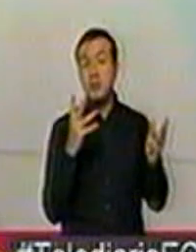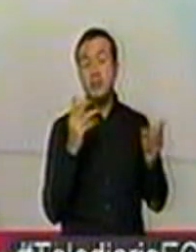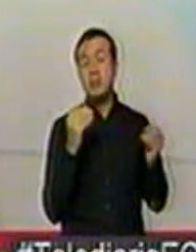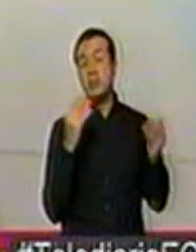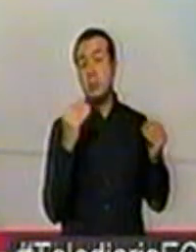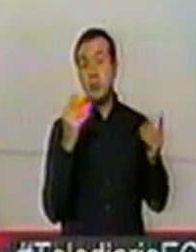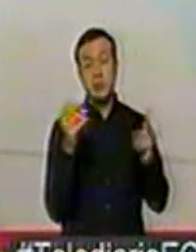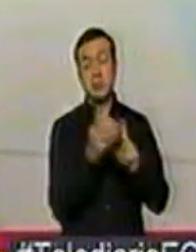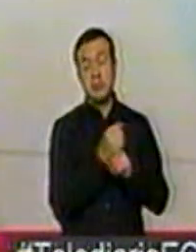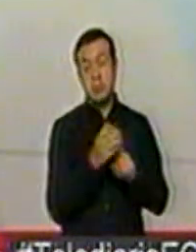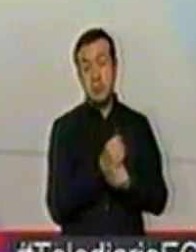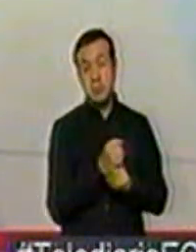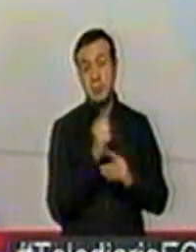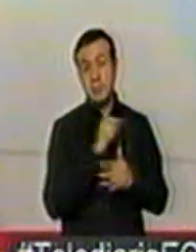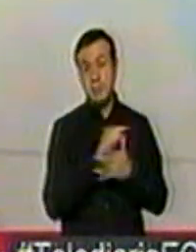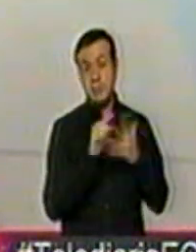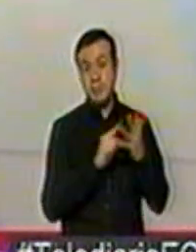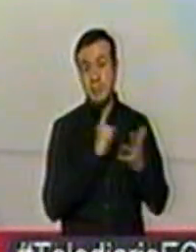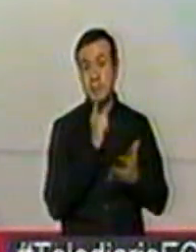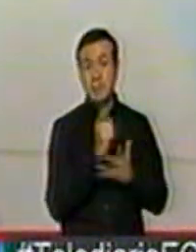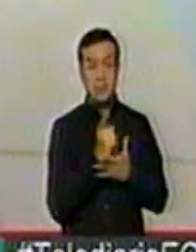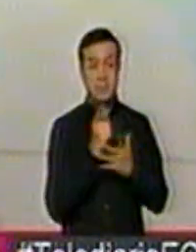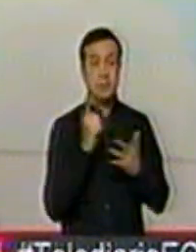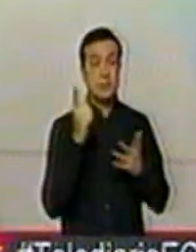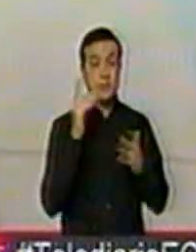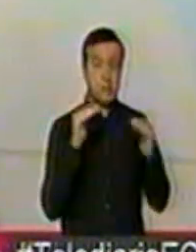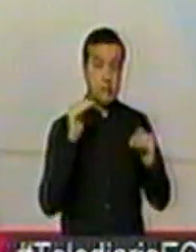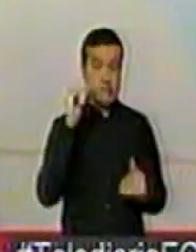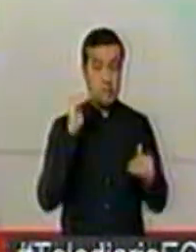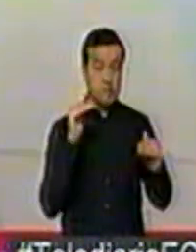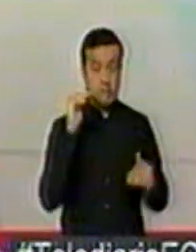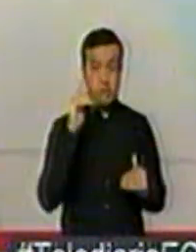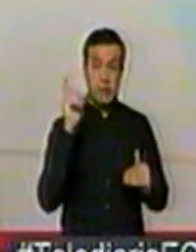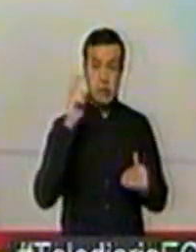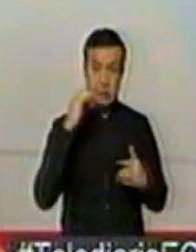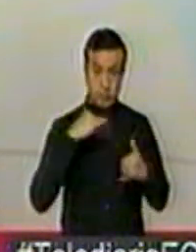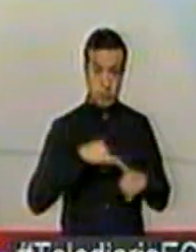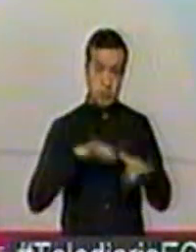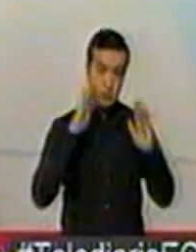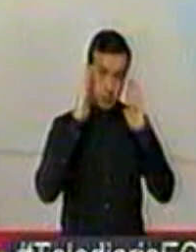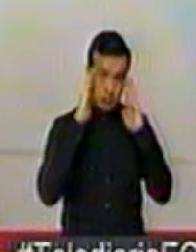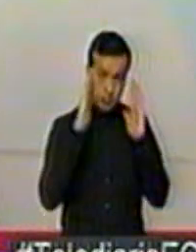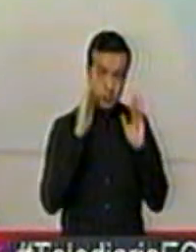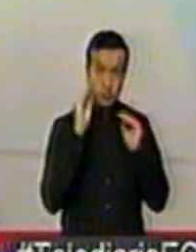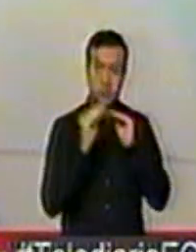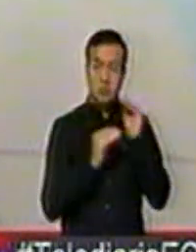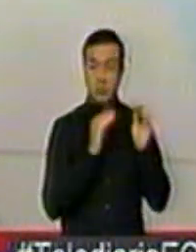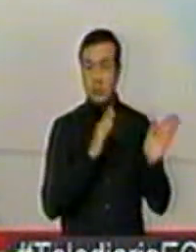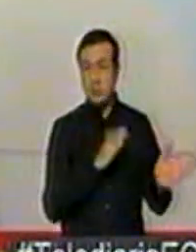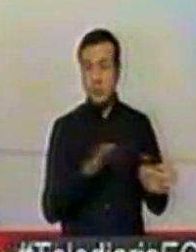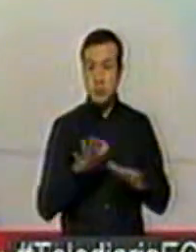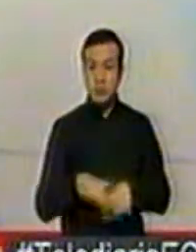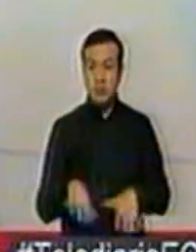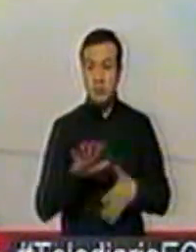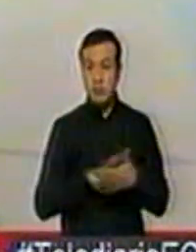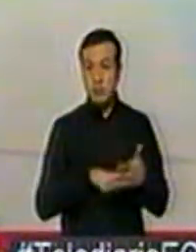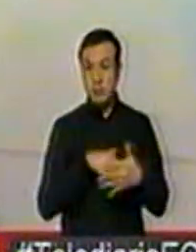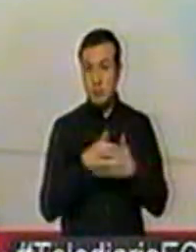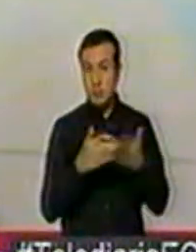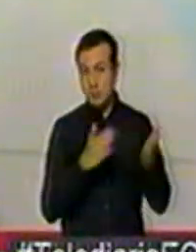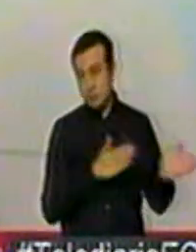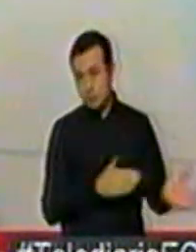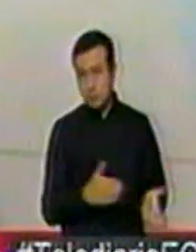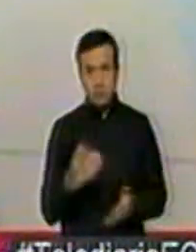importantes avances en los indicadores de reducción de las desigualdades. Hay que seguir por esa ruta. A nivel programático hay